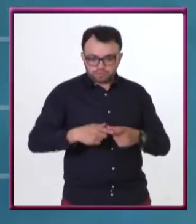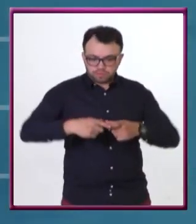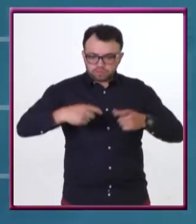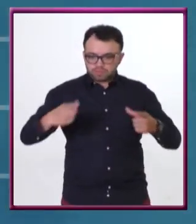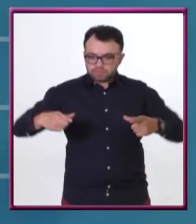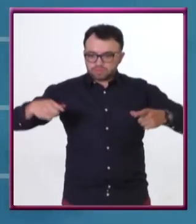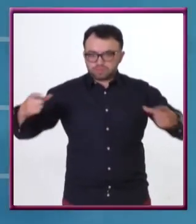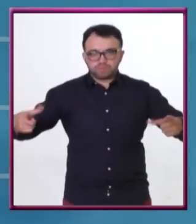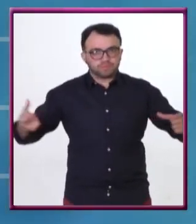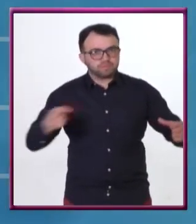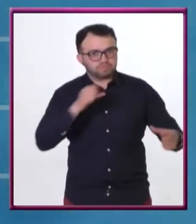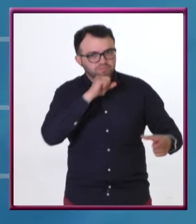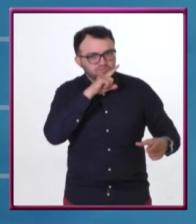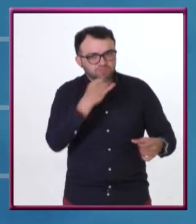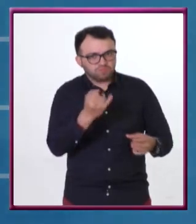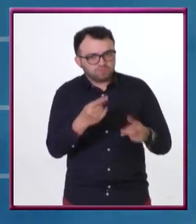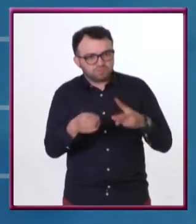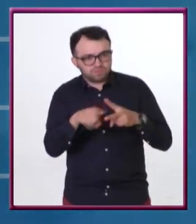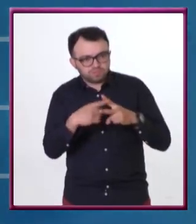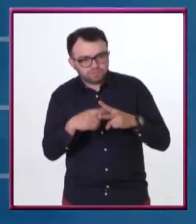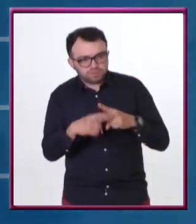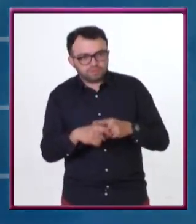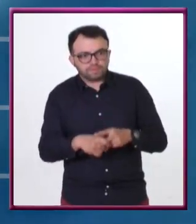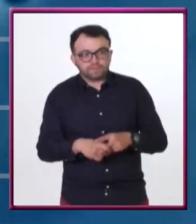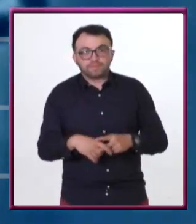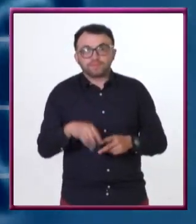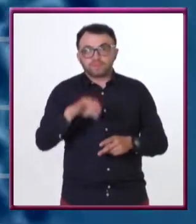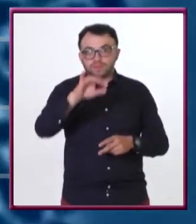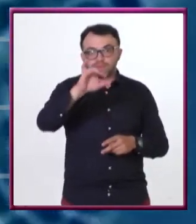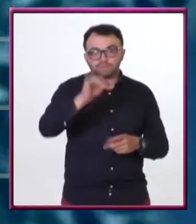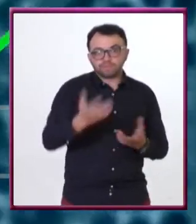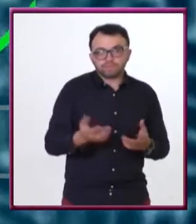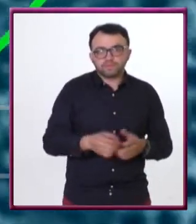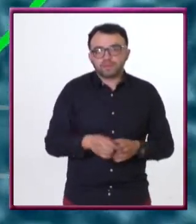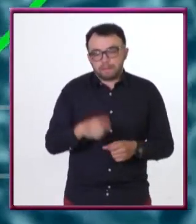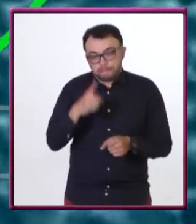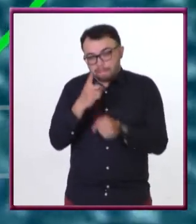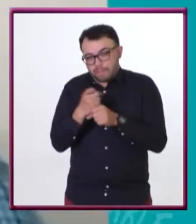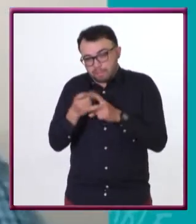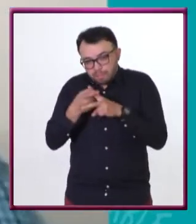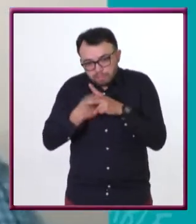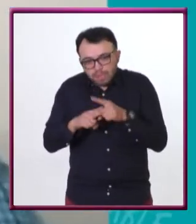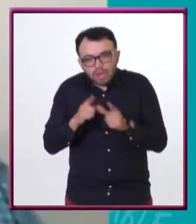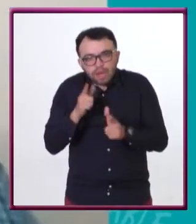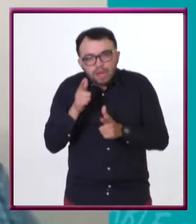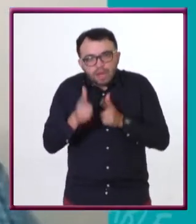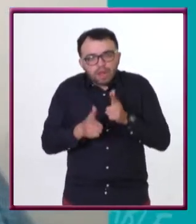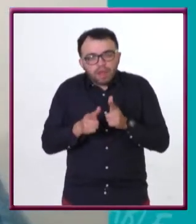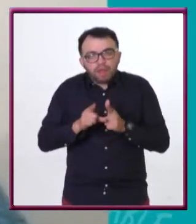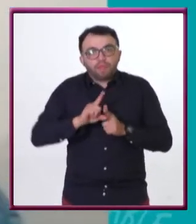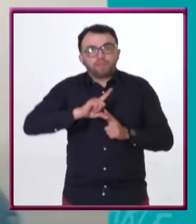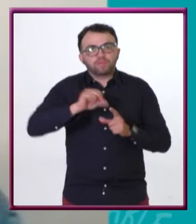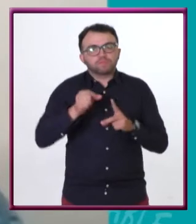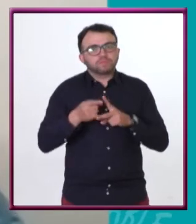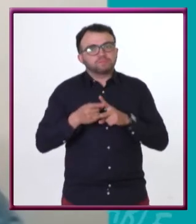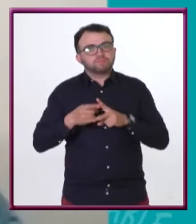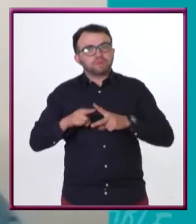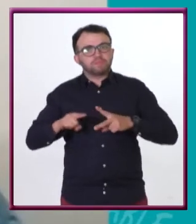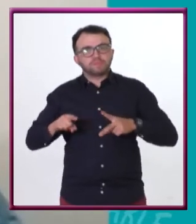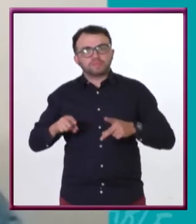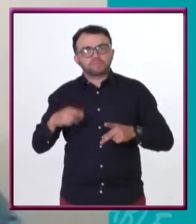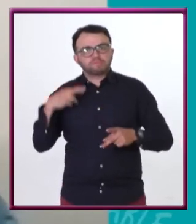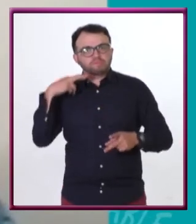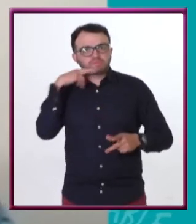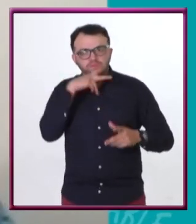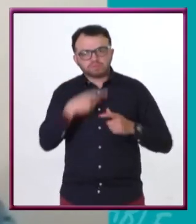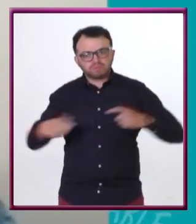Bueno, significa que el crecimiento al principio es muy lento y después crece rapidísimo y después se detiene. Eso es lo que significa.